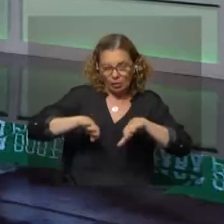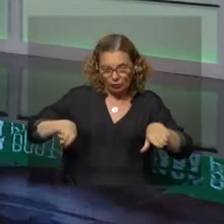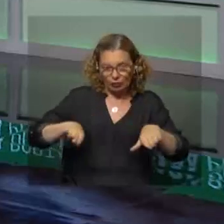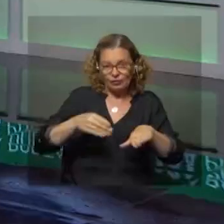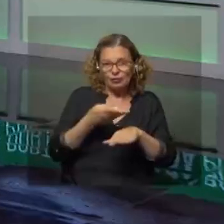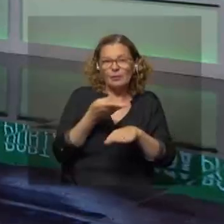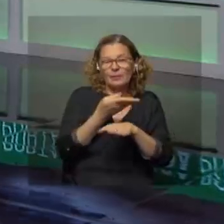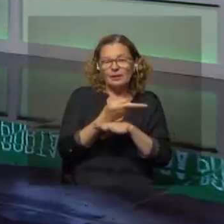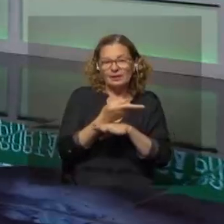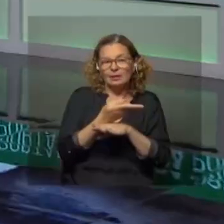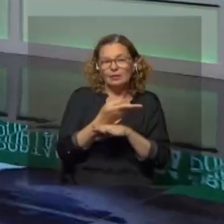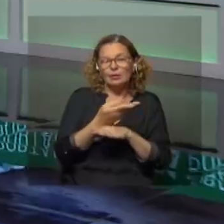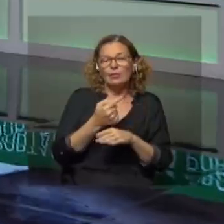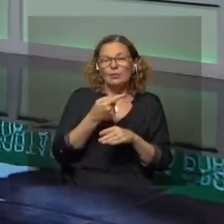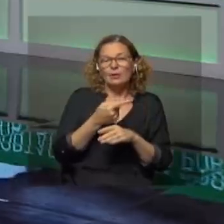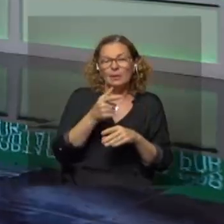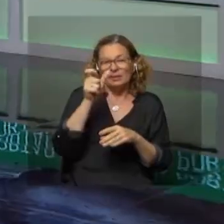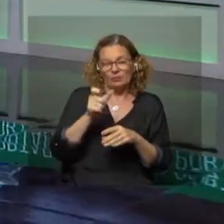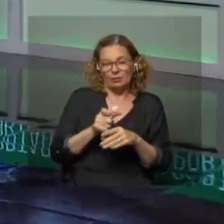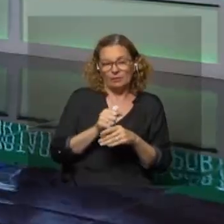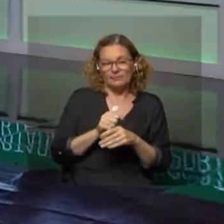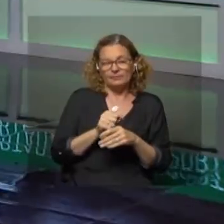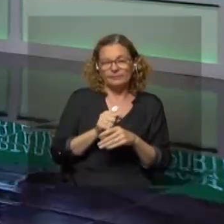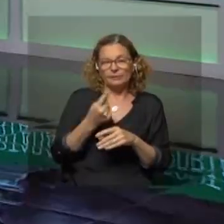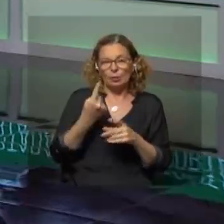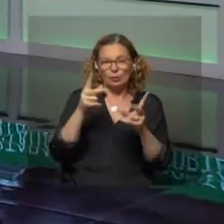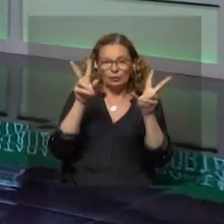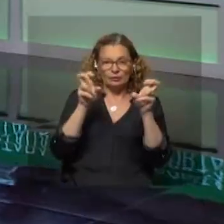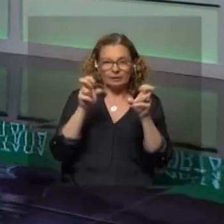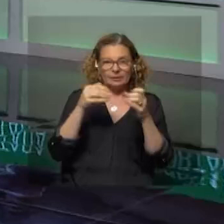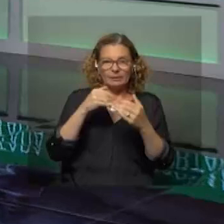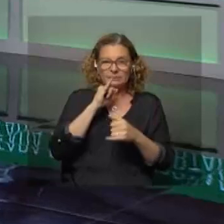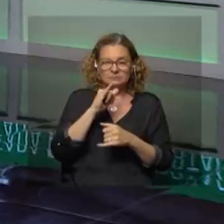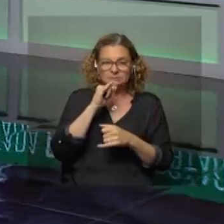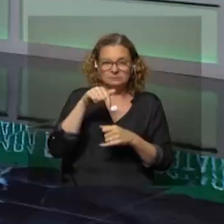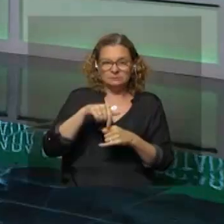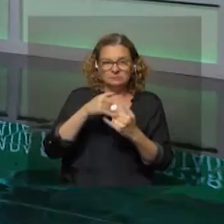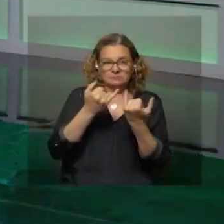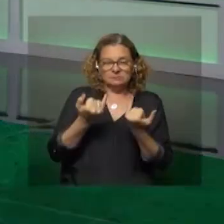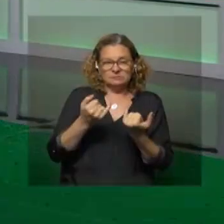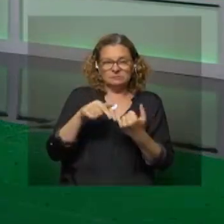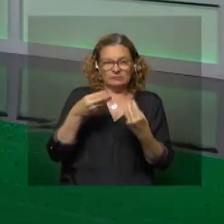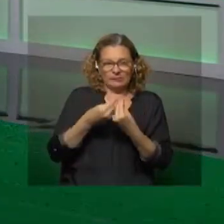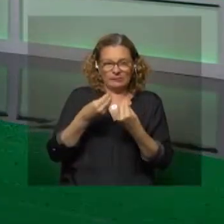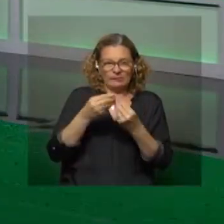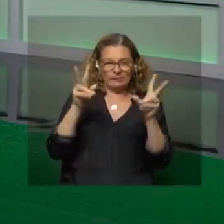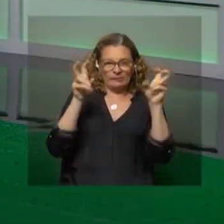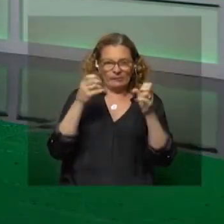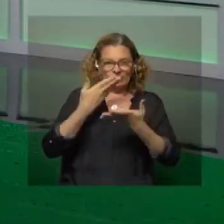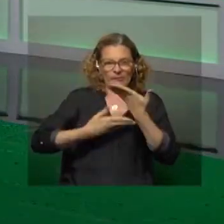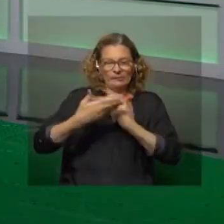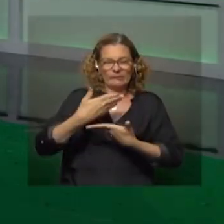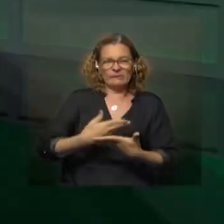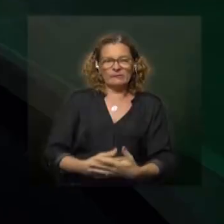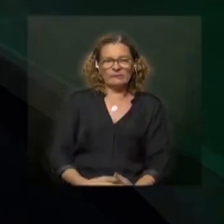sido solicitado por parte de los legisladores Bueno este es uno de los temas que desarrollaremos en esta edición y los compartimos en los siguientes